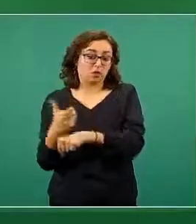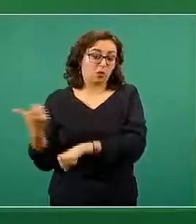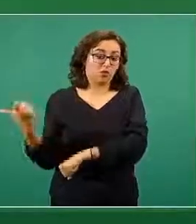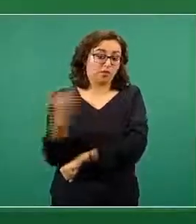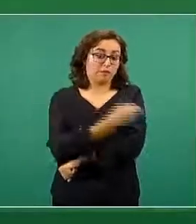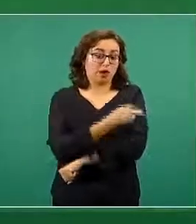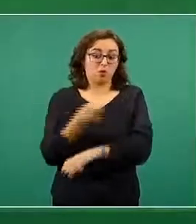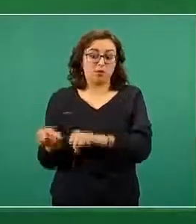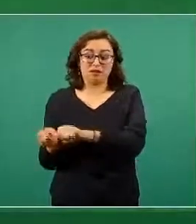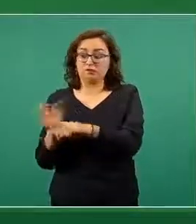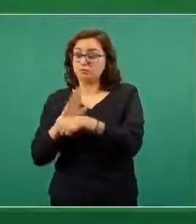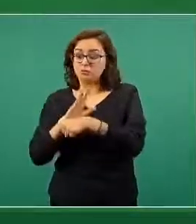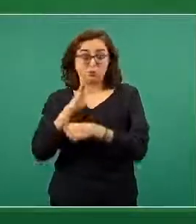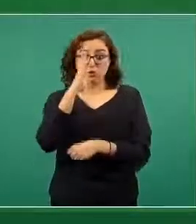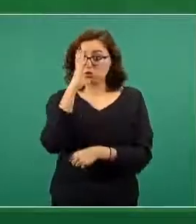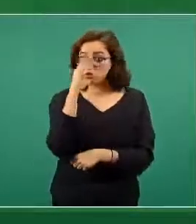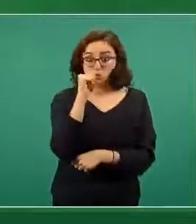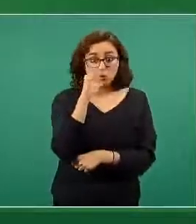contra el COVID-19